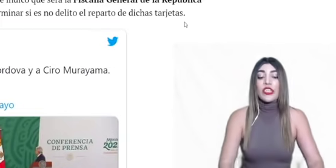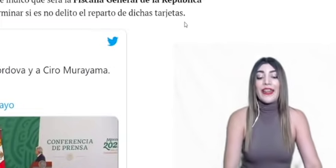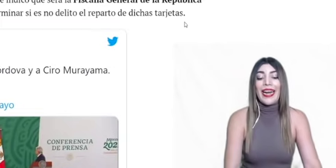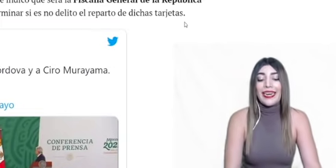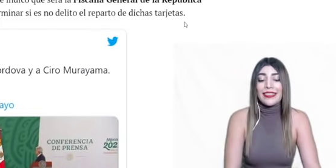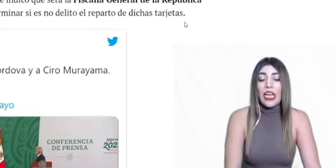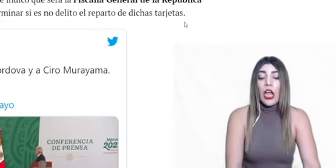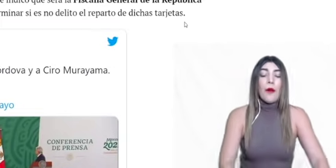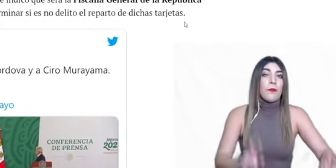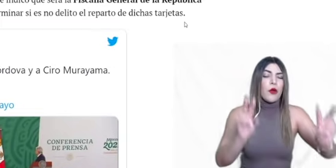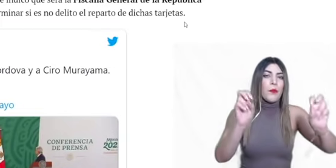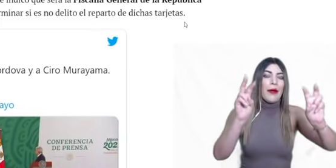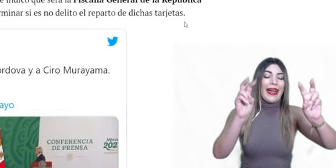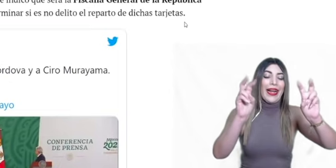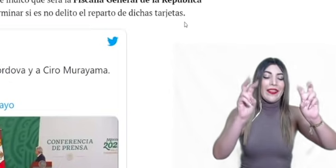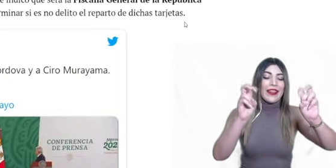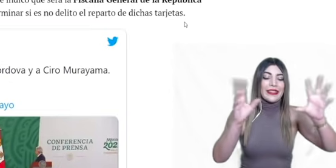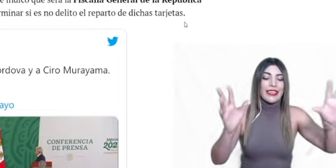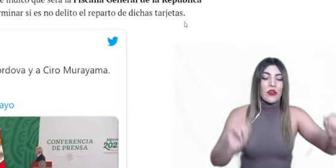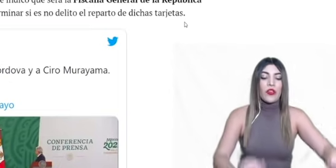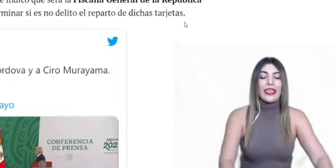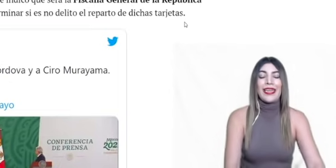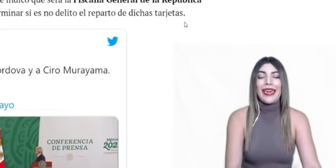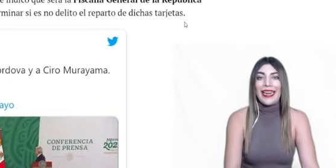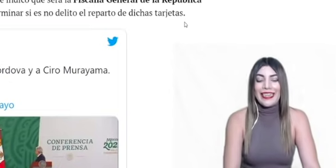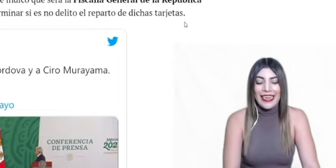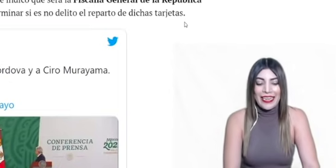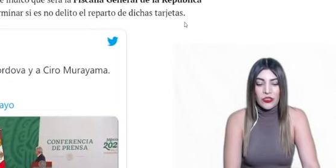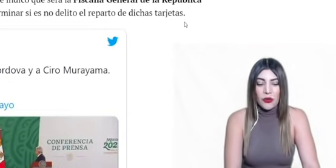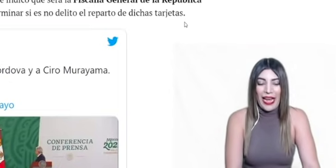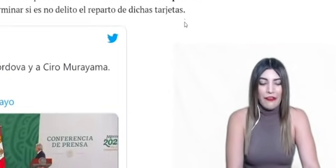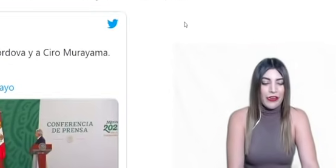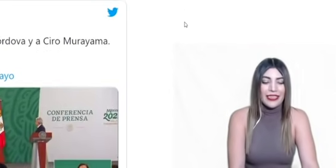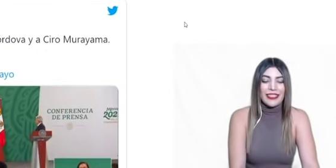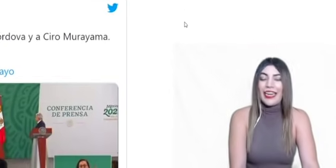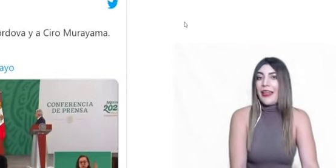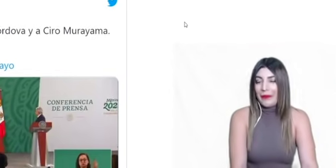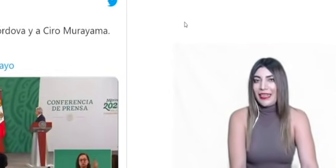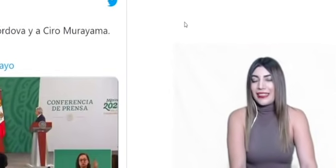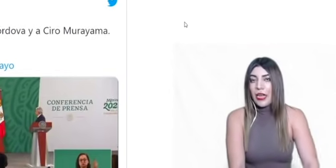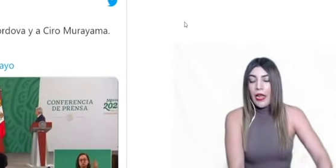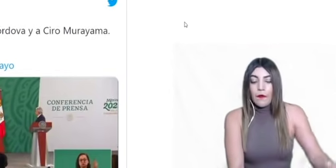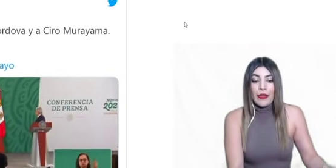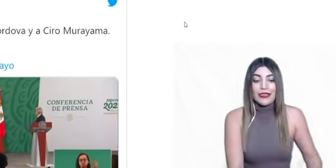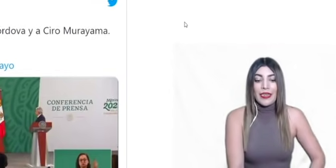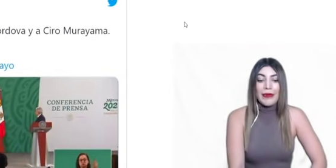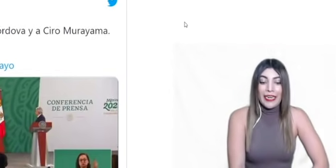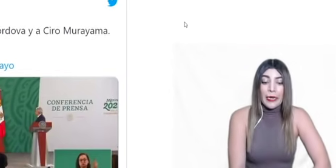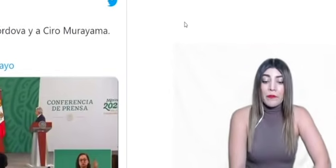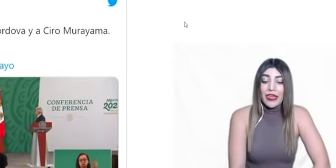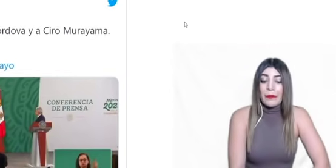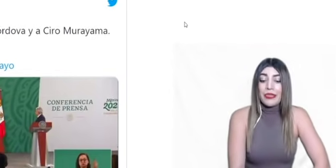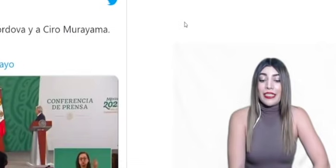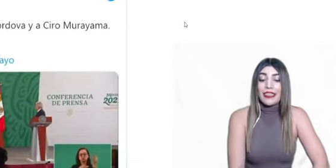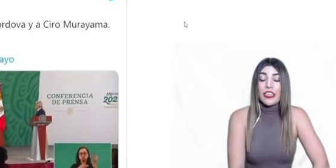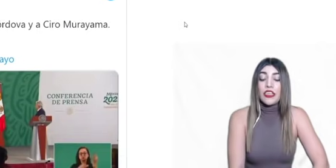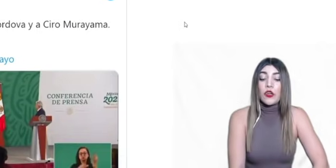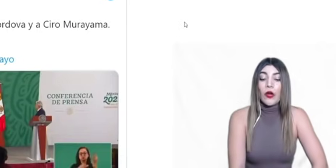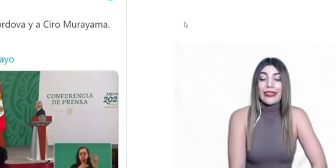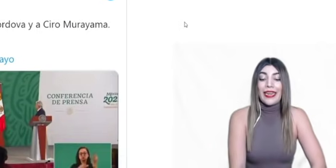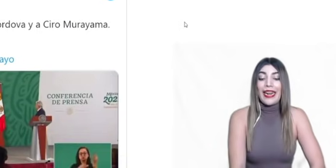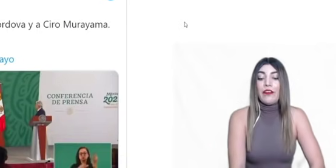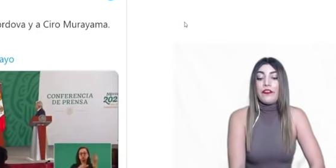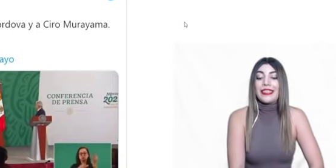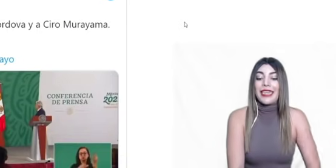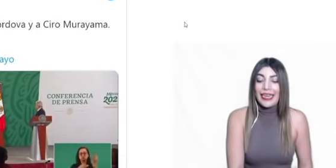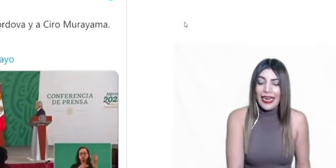al considerarlas propagandas que no dañan la ley electoral. Fíjense nada más. Fue de esta manera que el presidente indicó